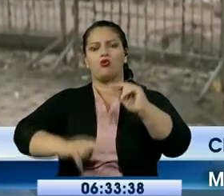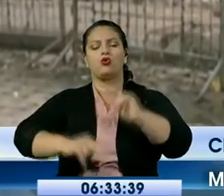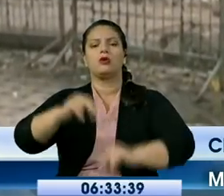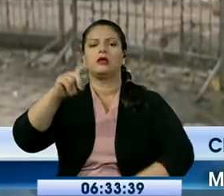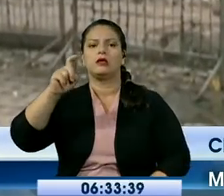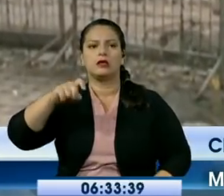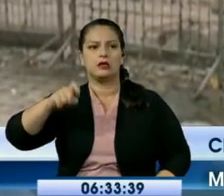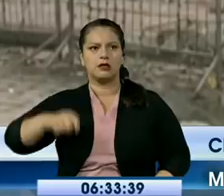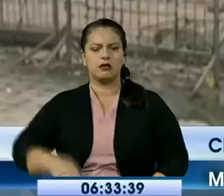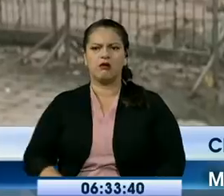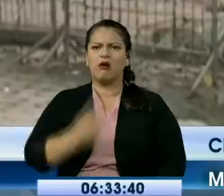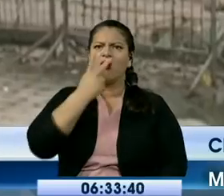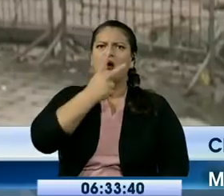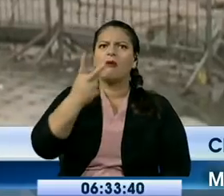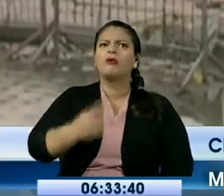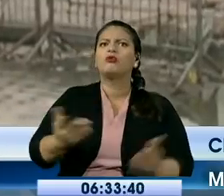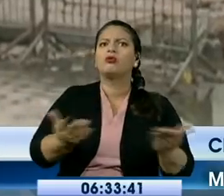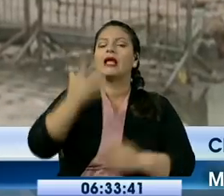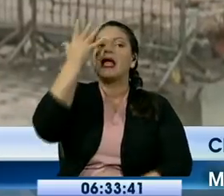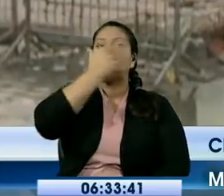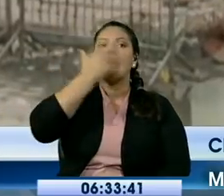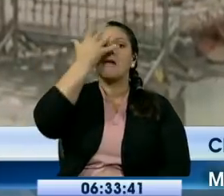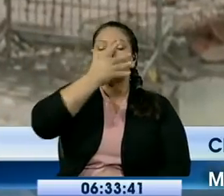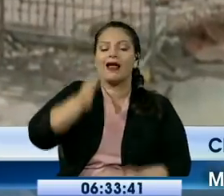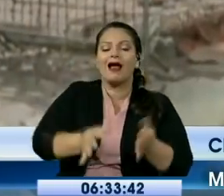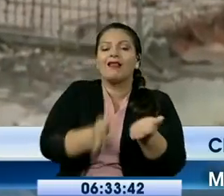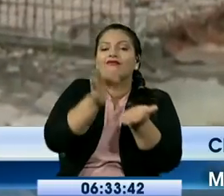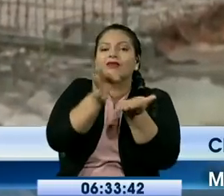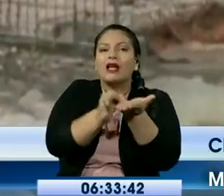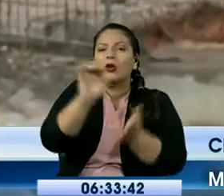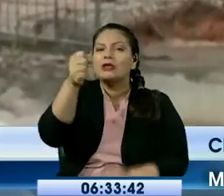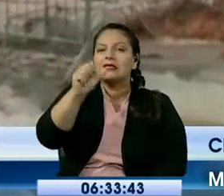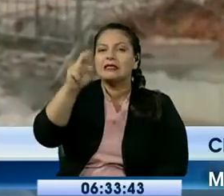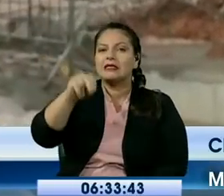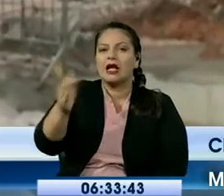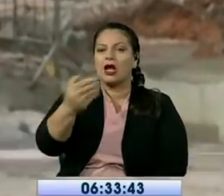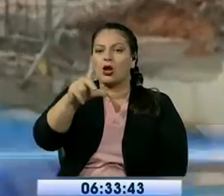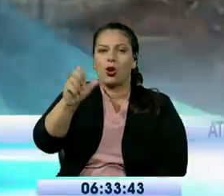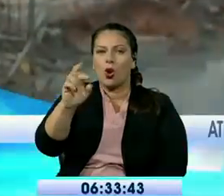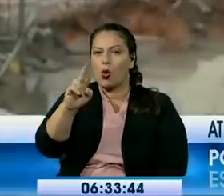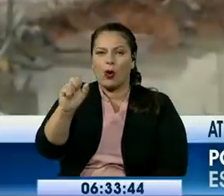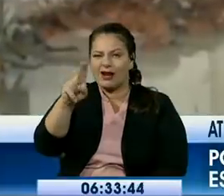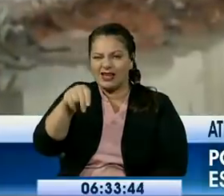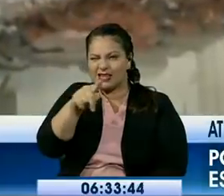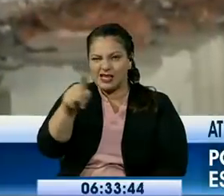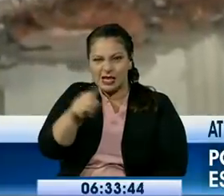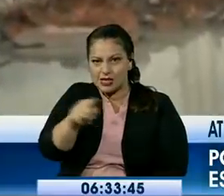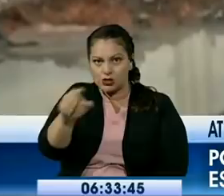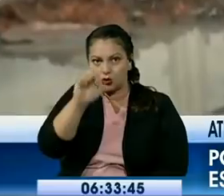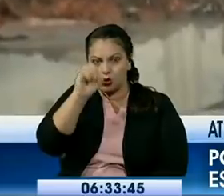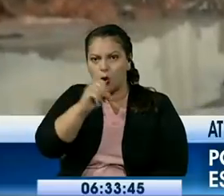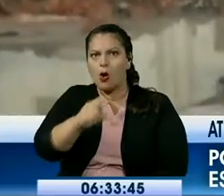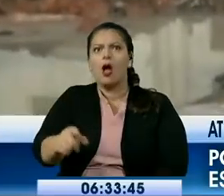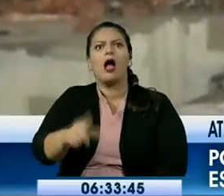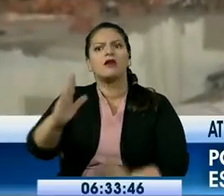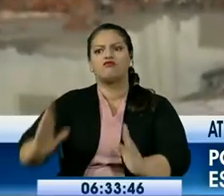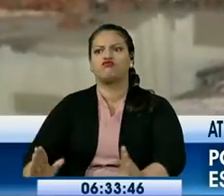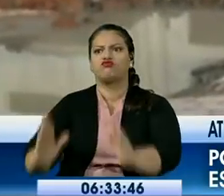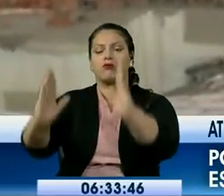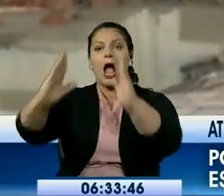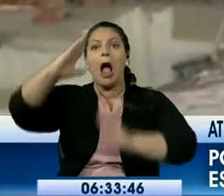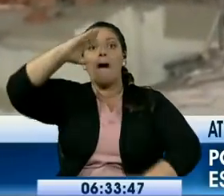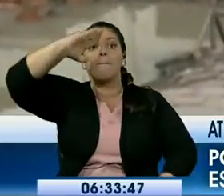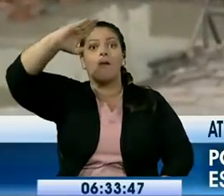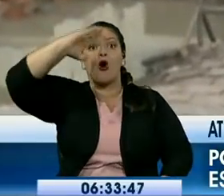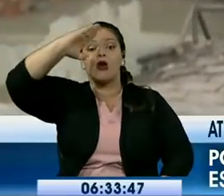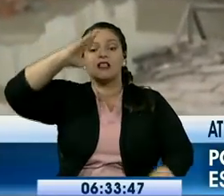fue estacionado en la parte posterior del cuartel de la policía del distrito San Lorenzo. Las paredes de esta edificación